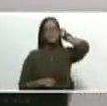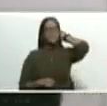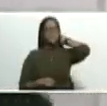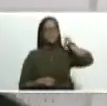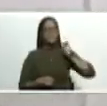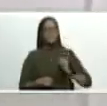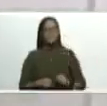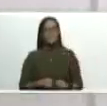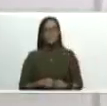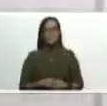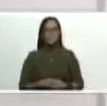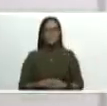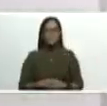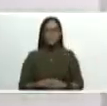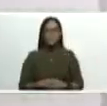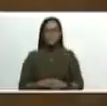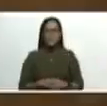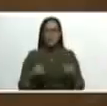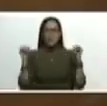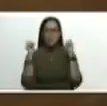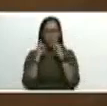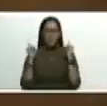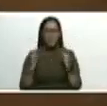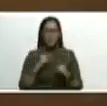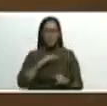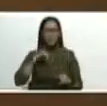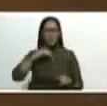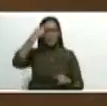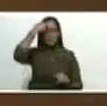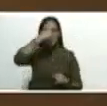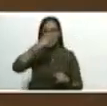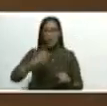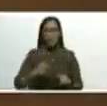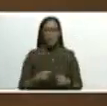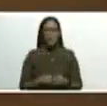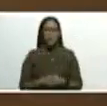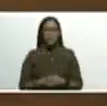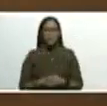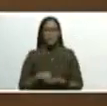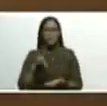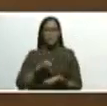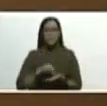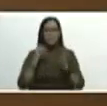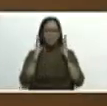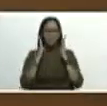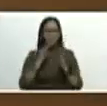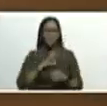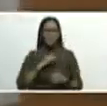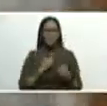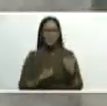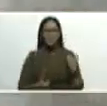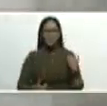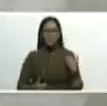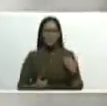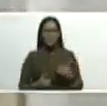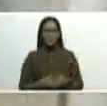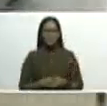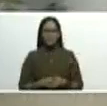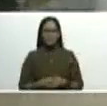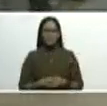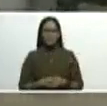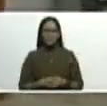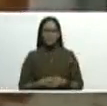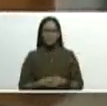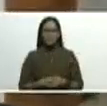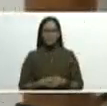hormiguitas empujando. Una felicidad de nuestro pueblo. Este centro de atención integral, mi comandante presidente, lo más importante. Es grande, ¿verdad, Suárez? Es